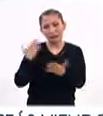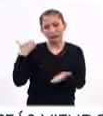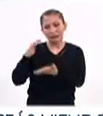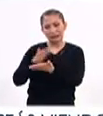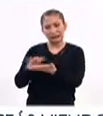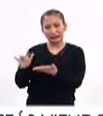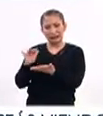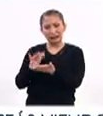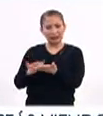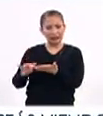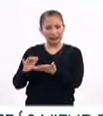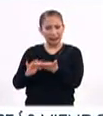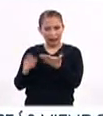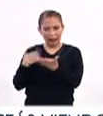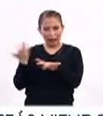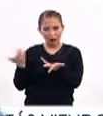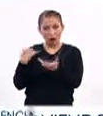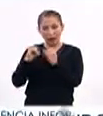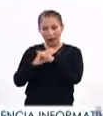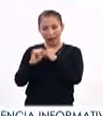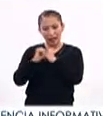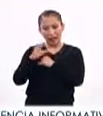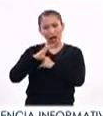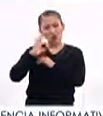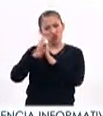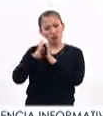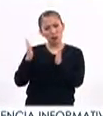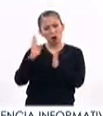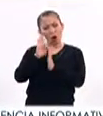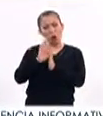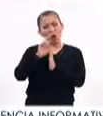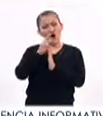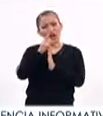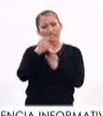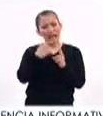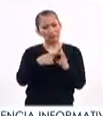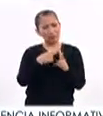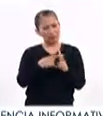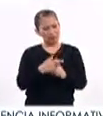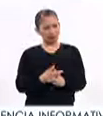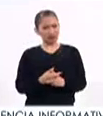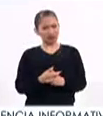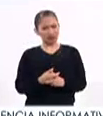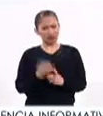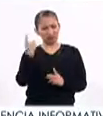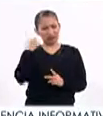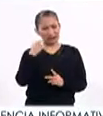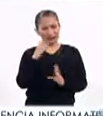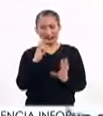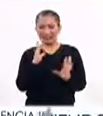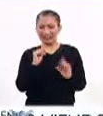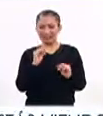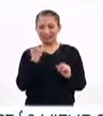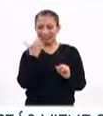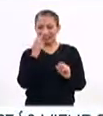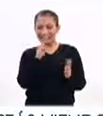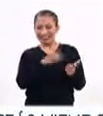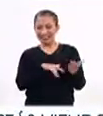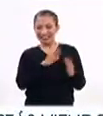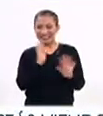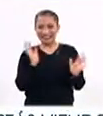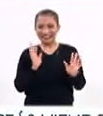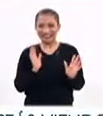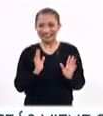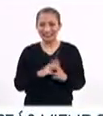leído en internet que había un libro sobre Borges y las matemáticas, que ni siquiera quise acercarme a él